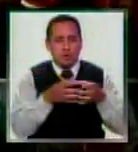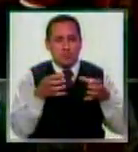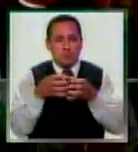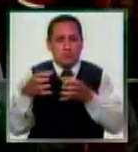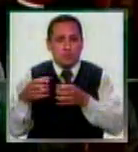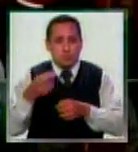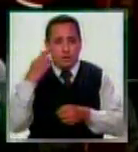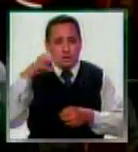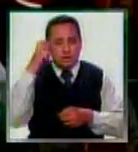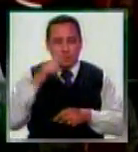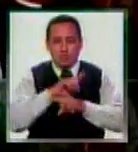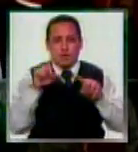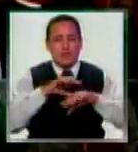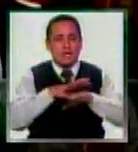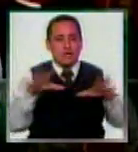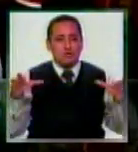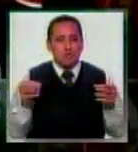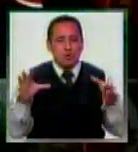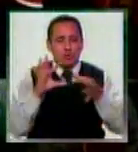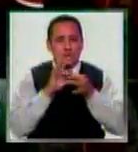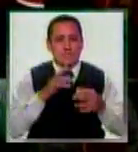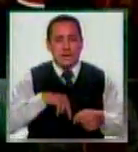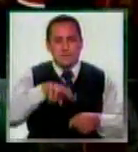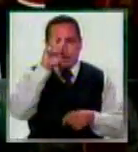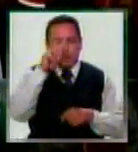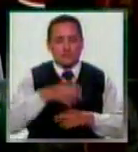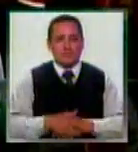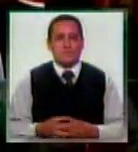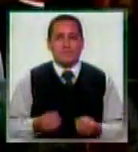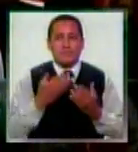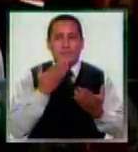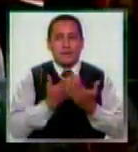partidarios, este es un proyecto que debe unir al Perú. Bien, muchísimas gracias.